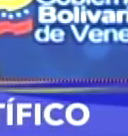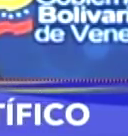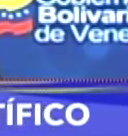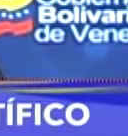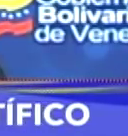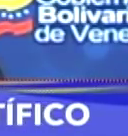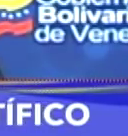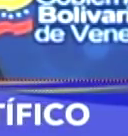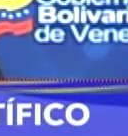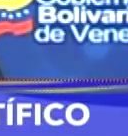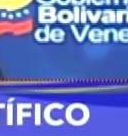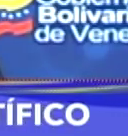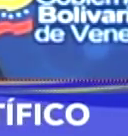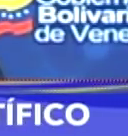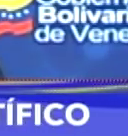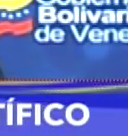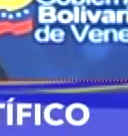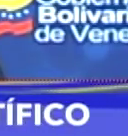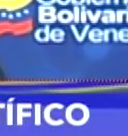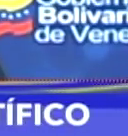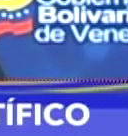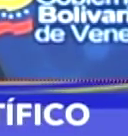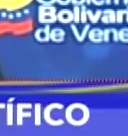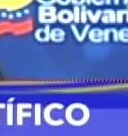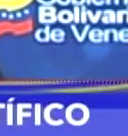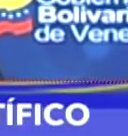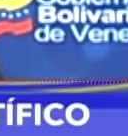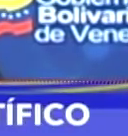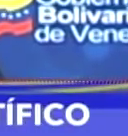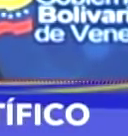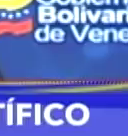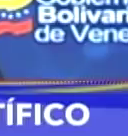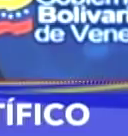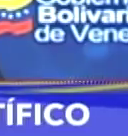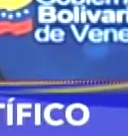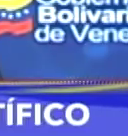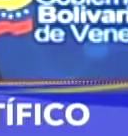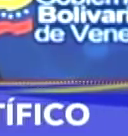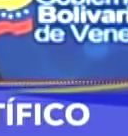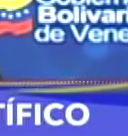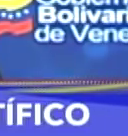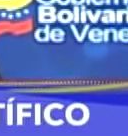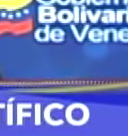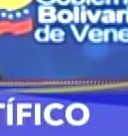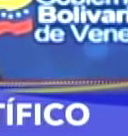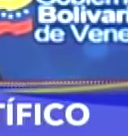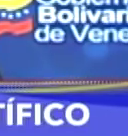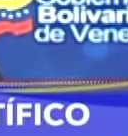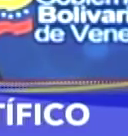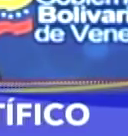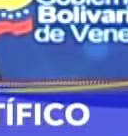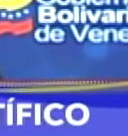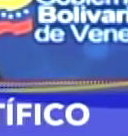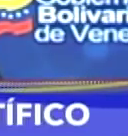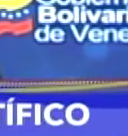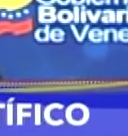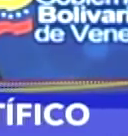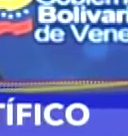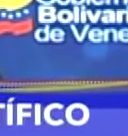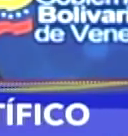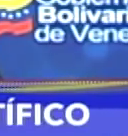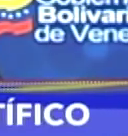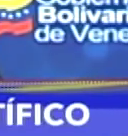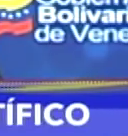de innovación, que tenga directa aplicación en la vida